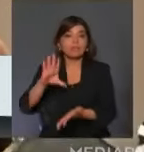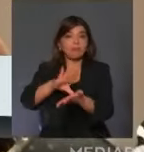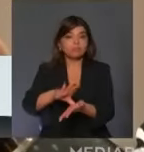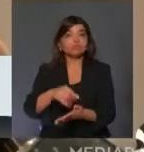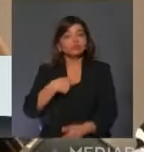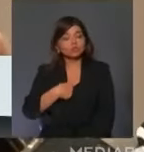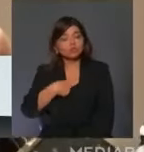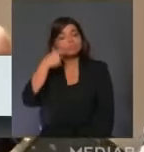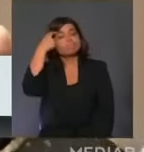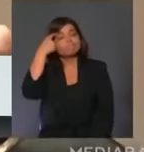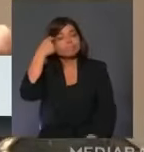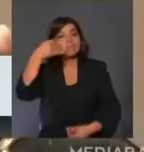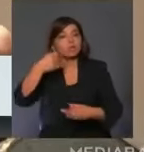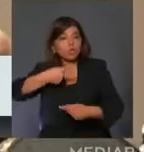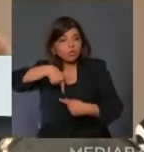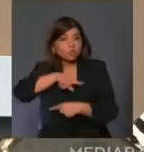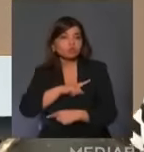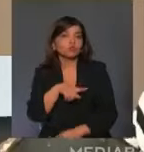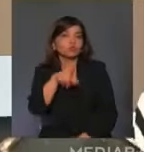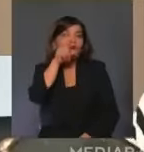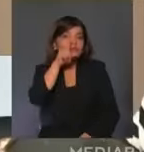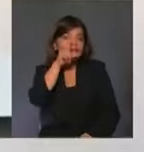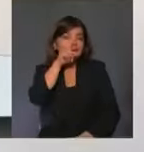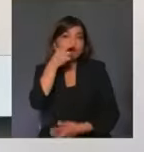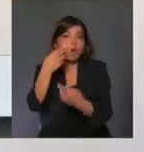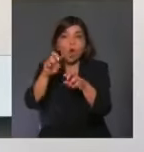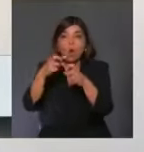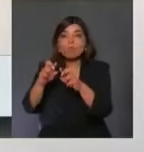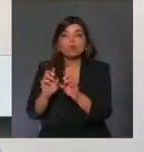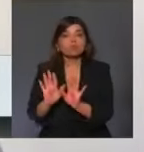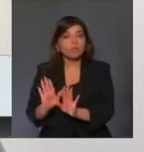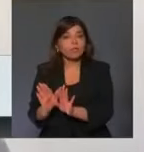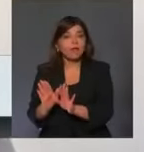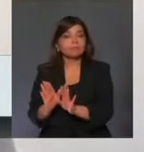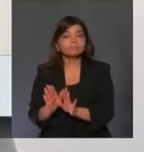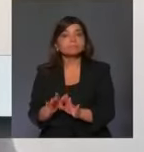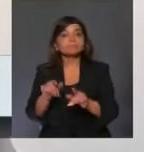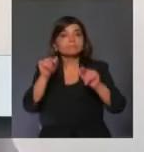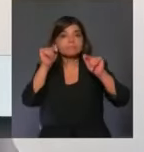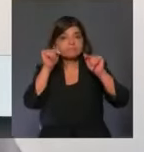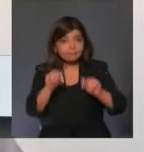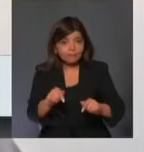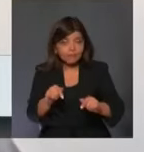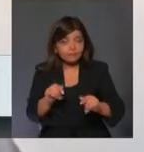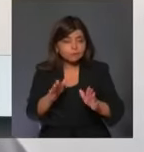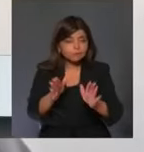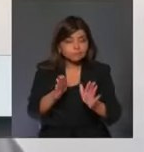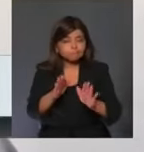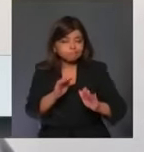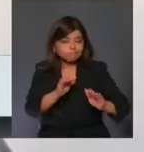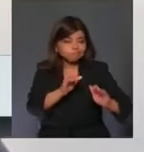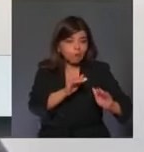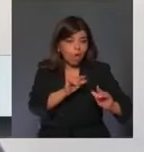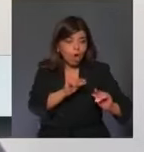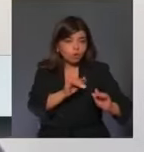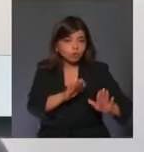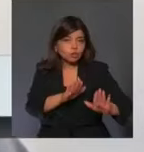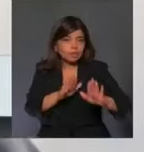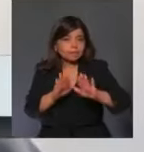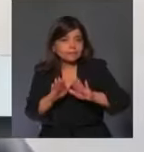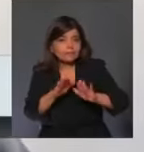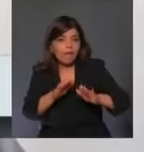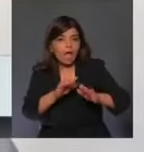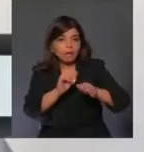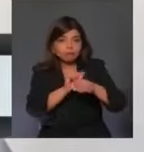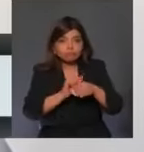de que nosotros tenemos una alternativa viable. Es una cancha levemente inclinada hacia las fuerzas del progresismo